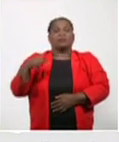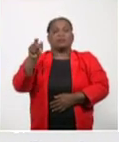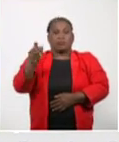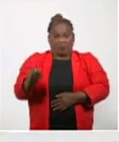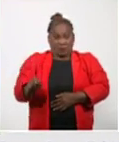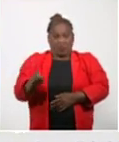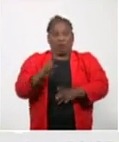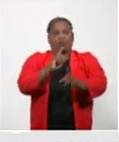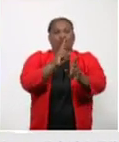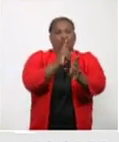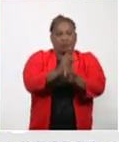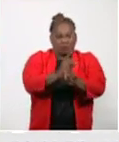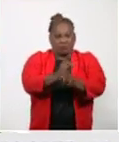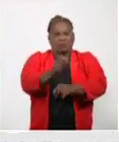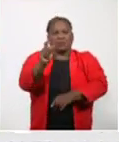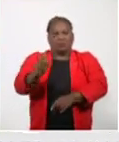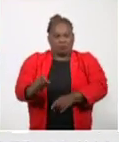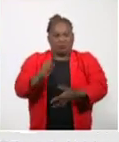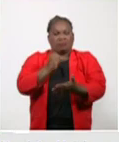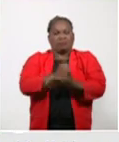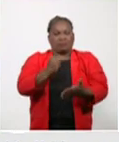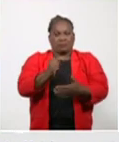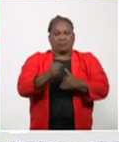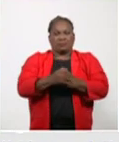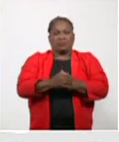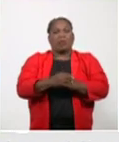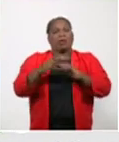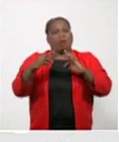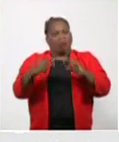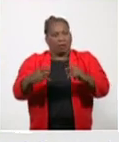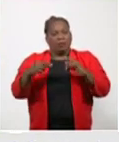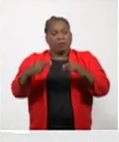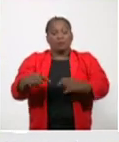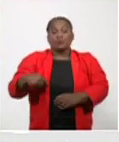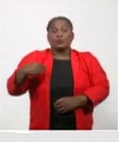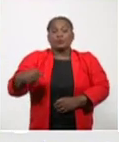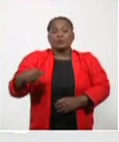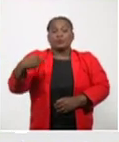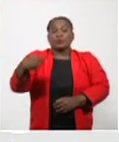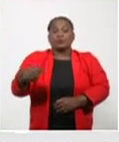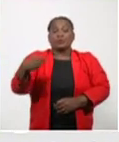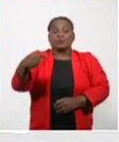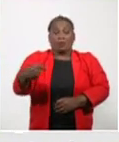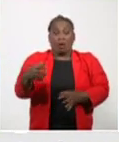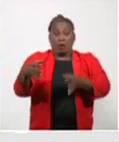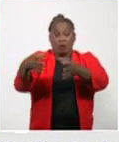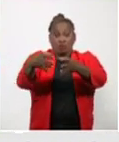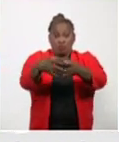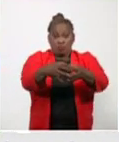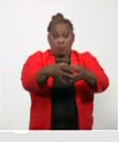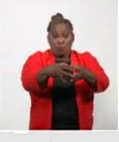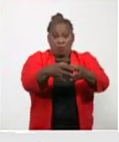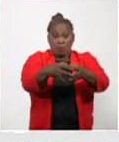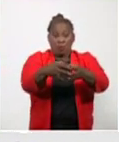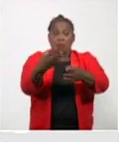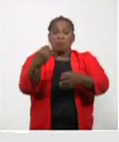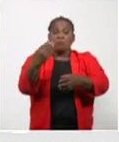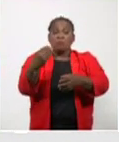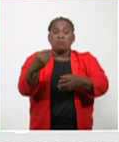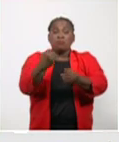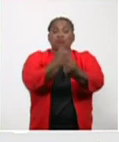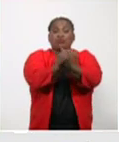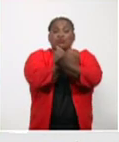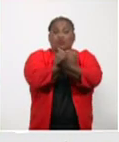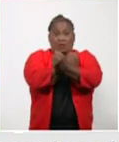de casos confirmados. Lo reiteramos todos los días. Grupos de mucho riesgo, por lo